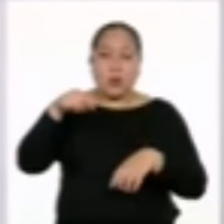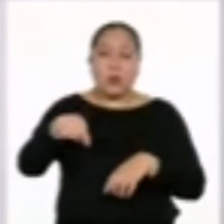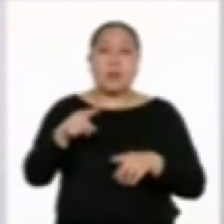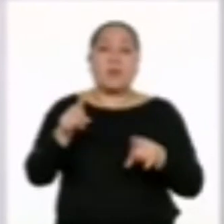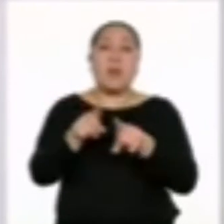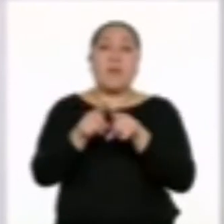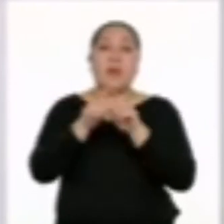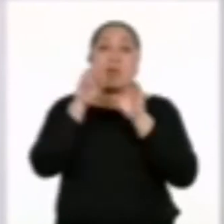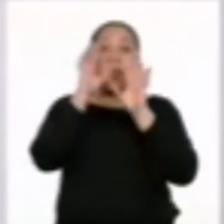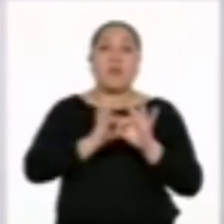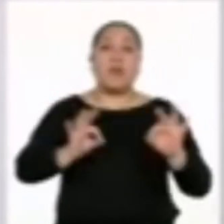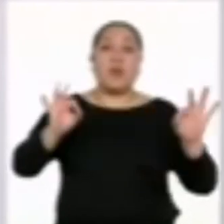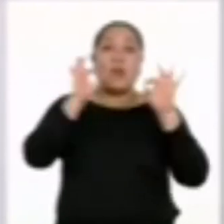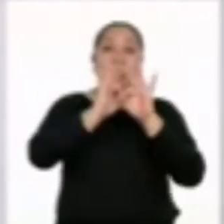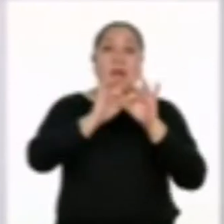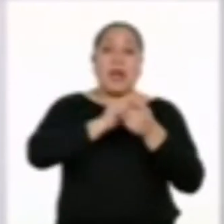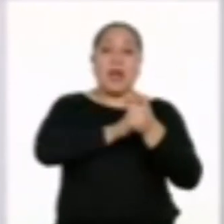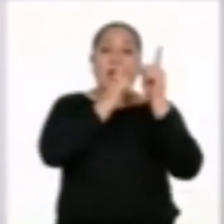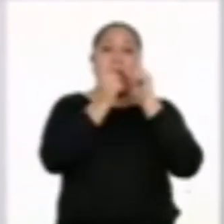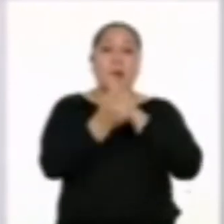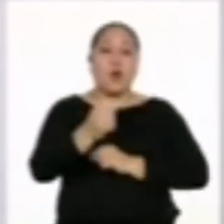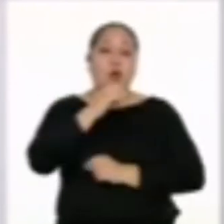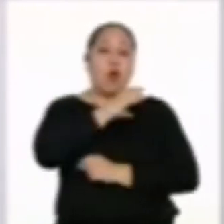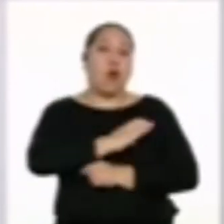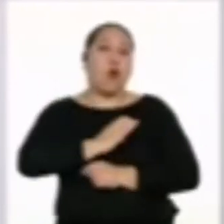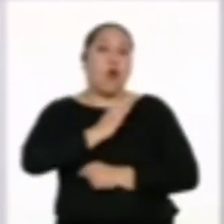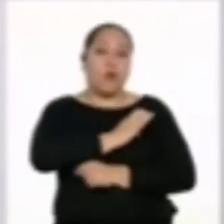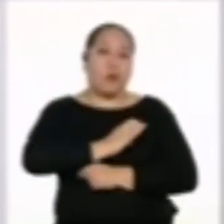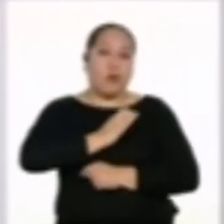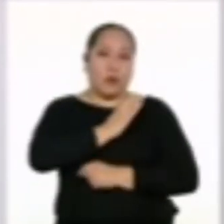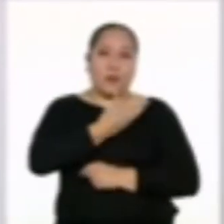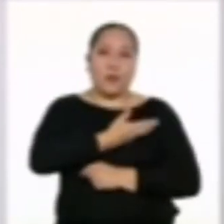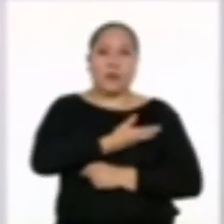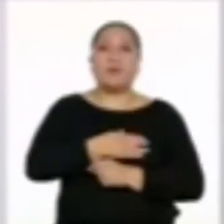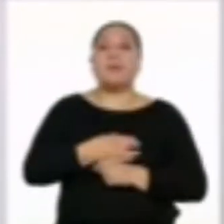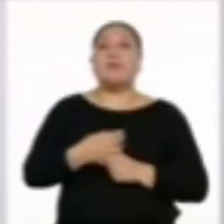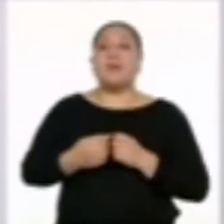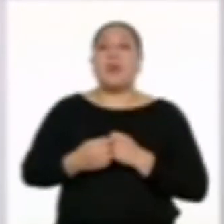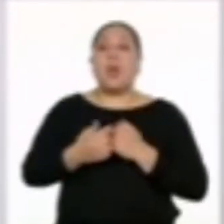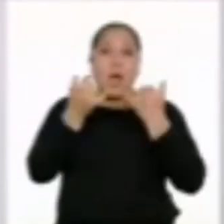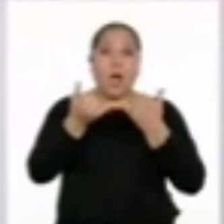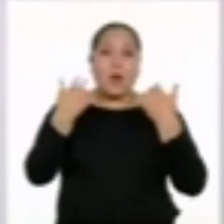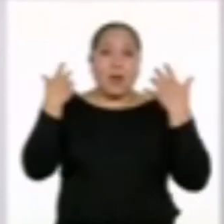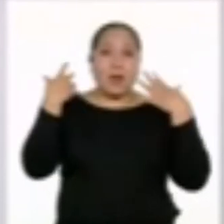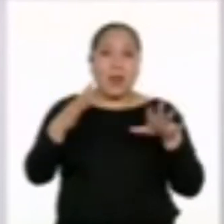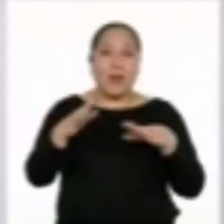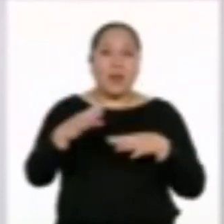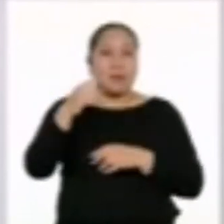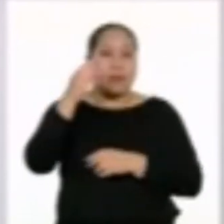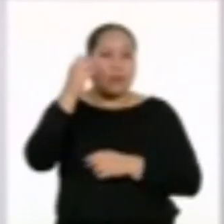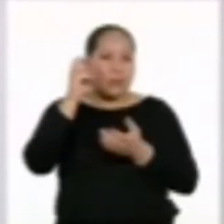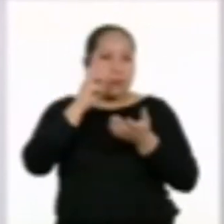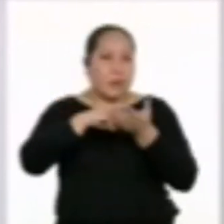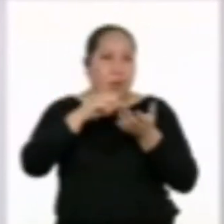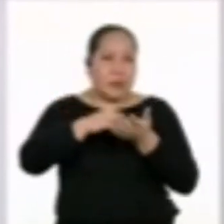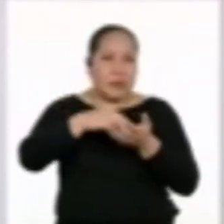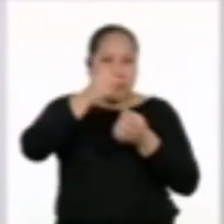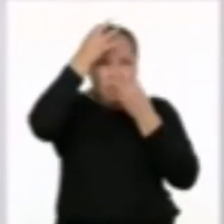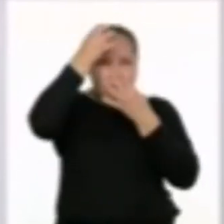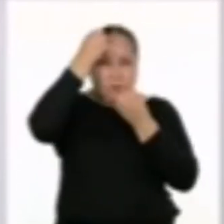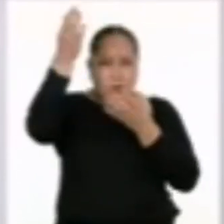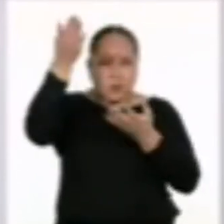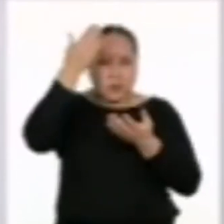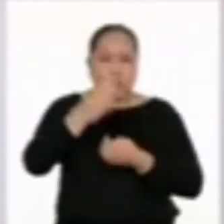importante generar un cambio en nuestros comportamientos. Ahora que cuentan con más nociones y